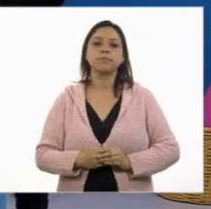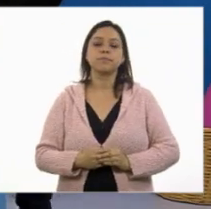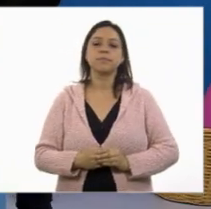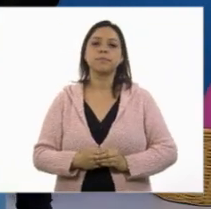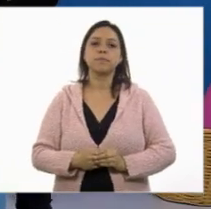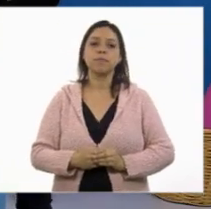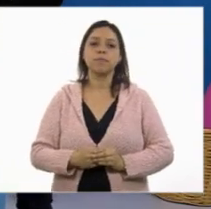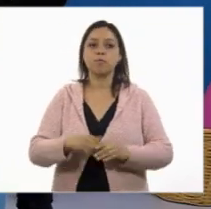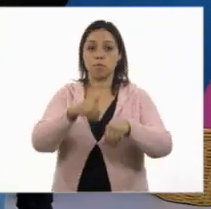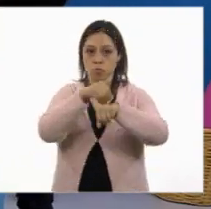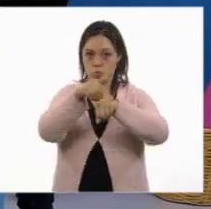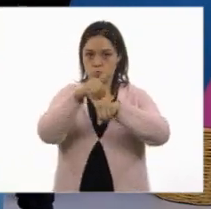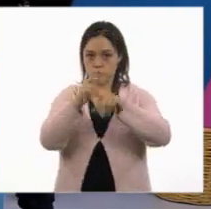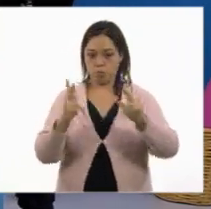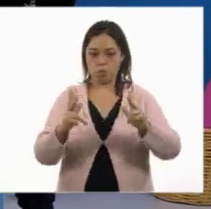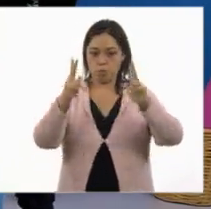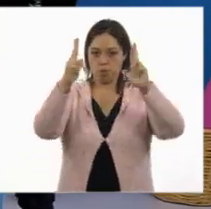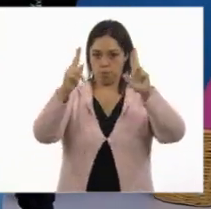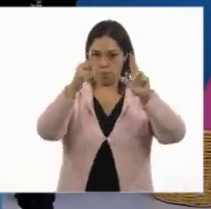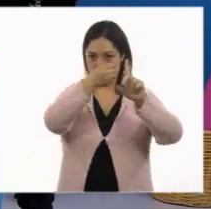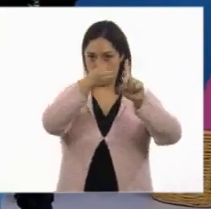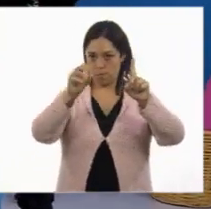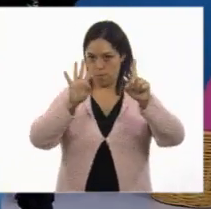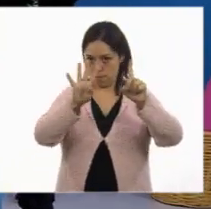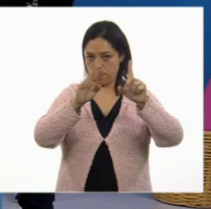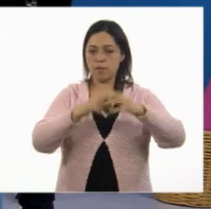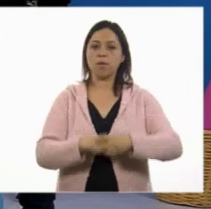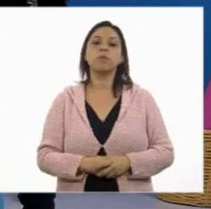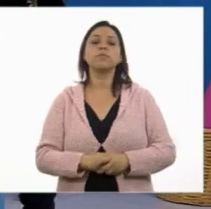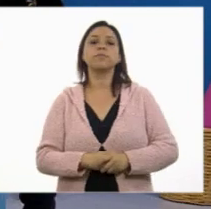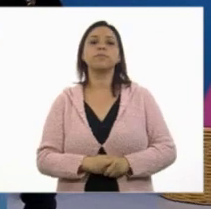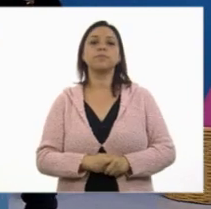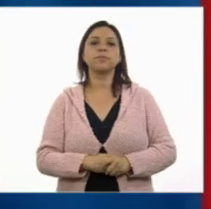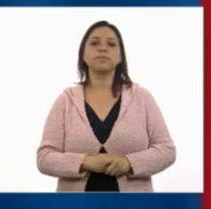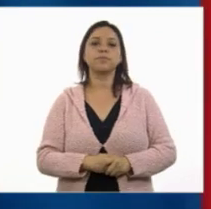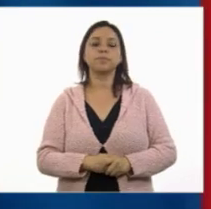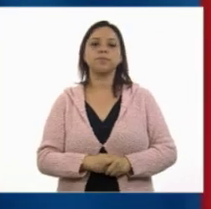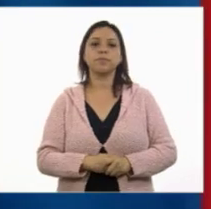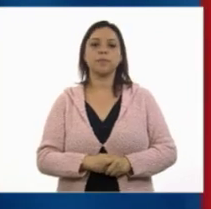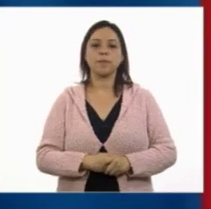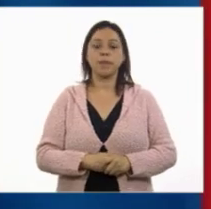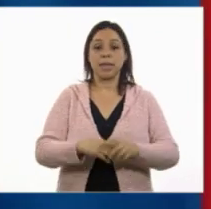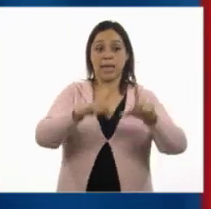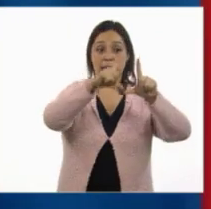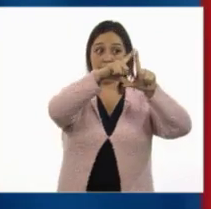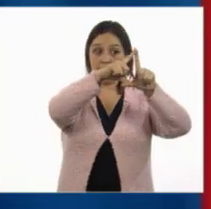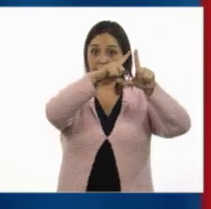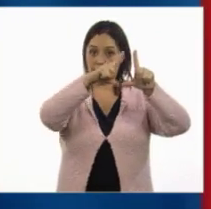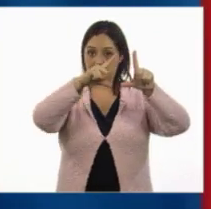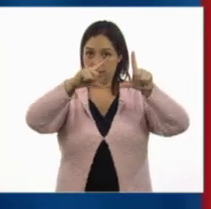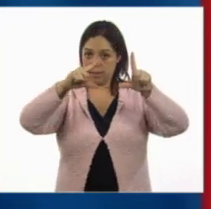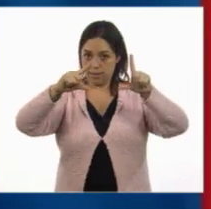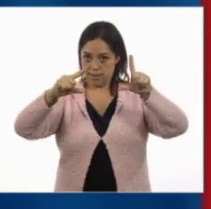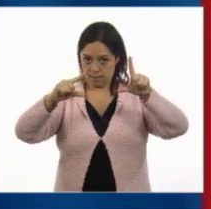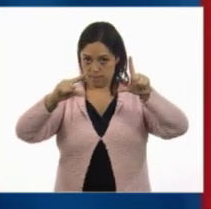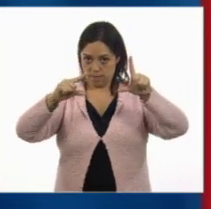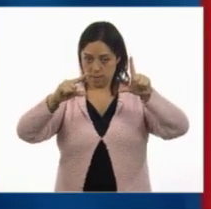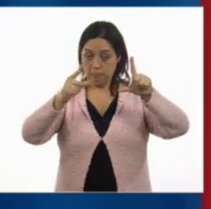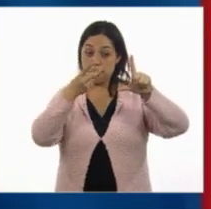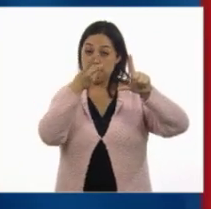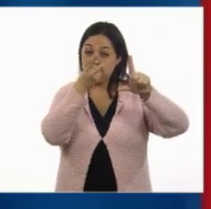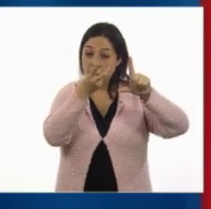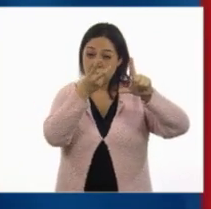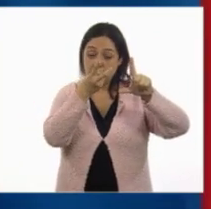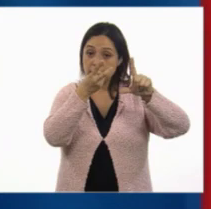es el número 4. Nos faltan todavía 5 tarjetitas más. Triángulo escaleno, que no es